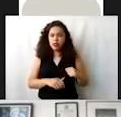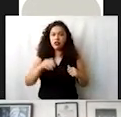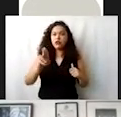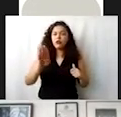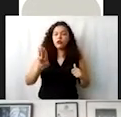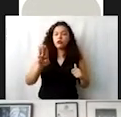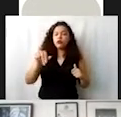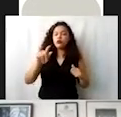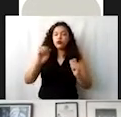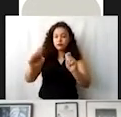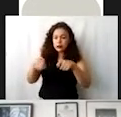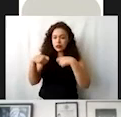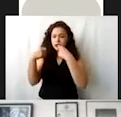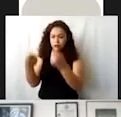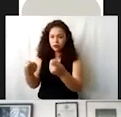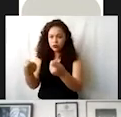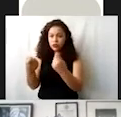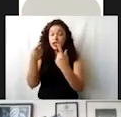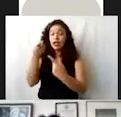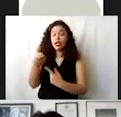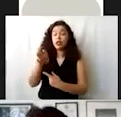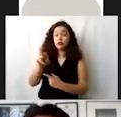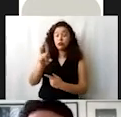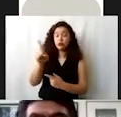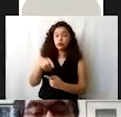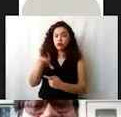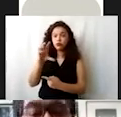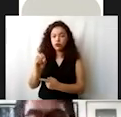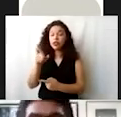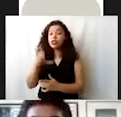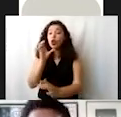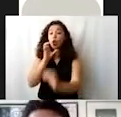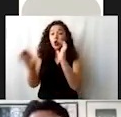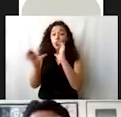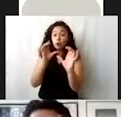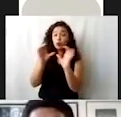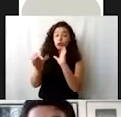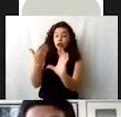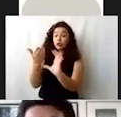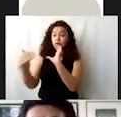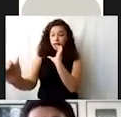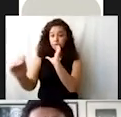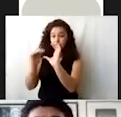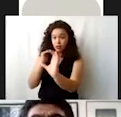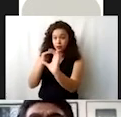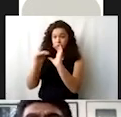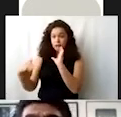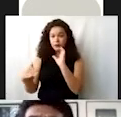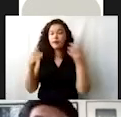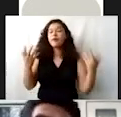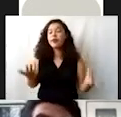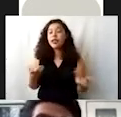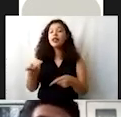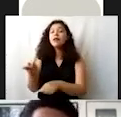¿sí? Y ese buzón va a ser el canal de comunicación. Bueno, ¿qué va a suceder? Que